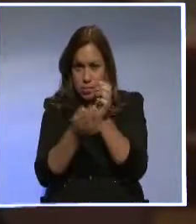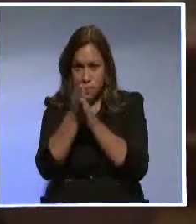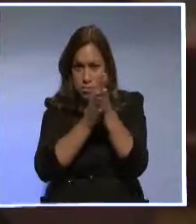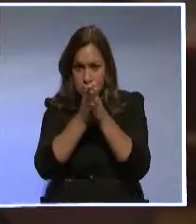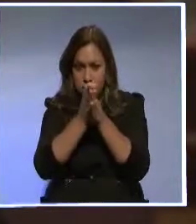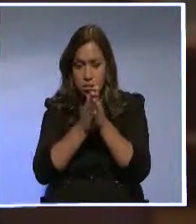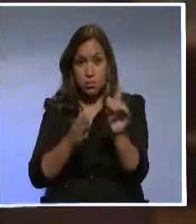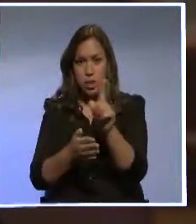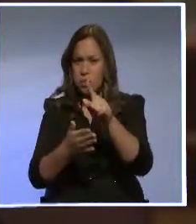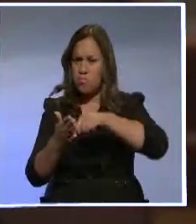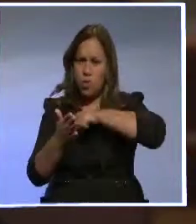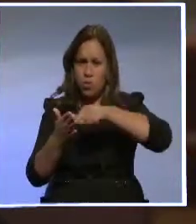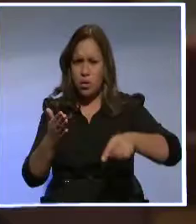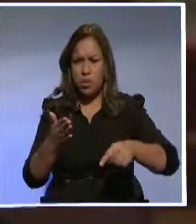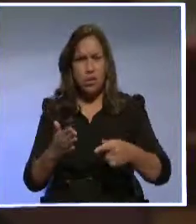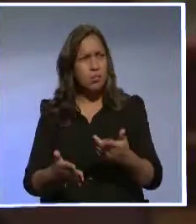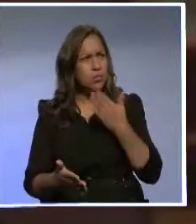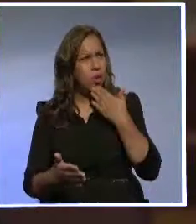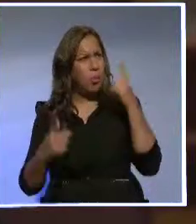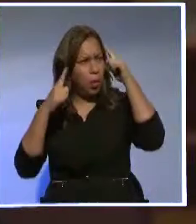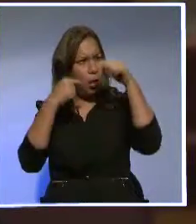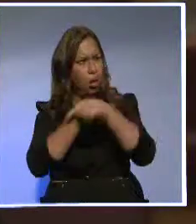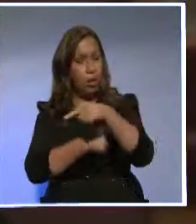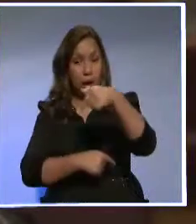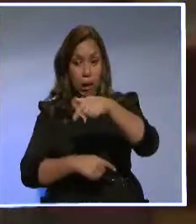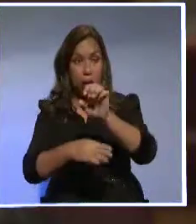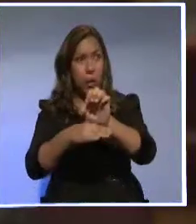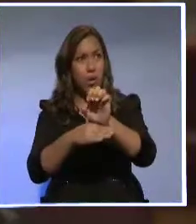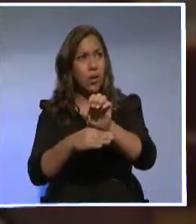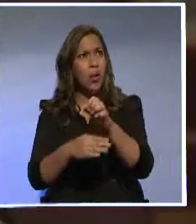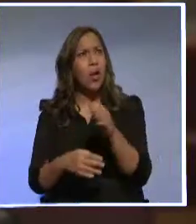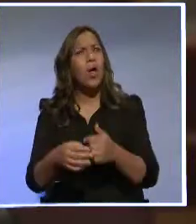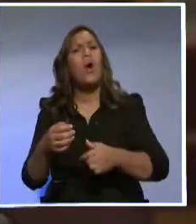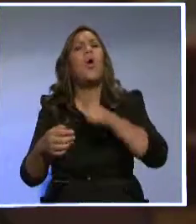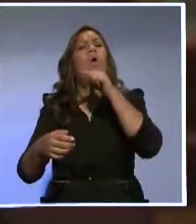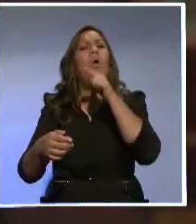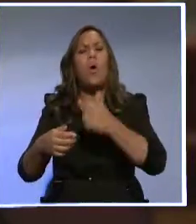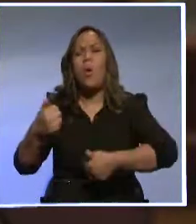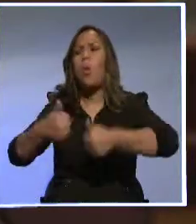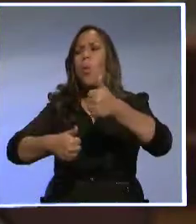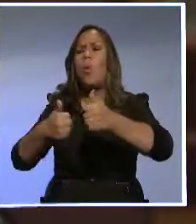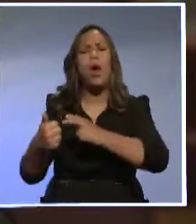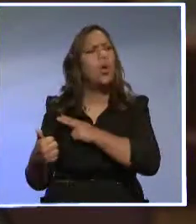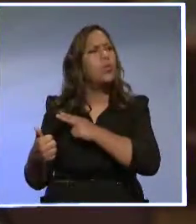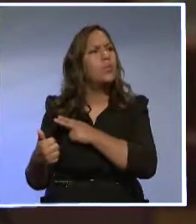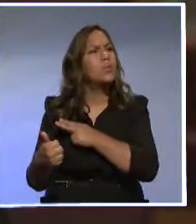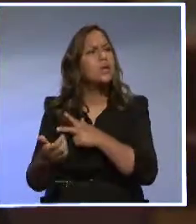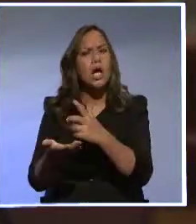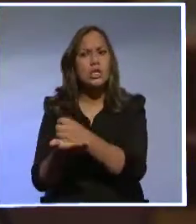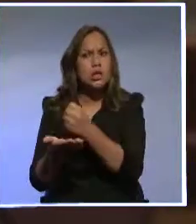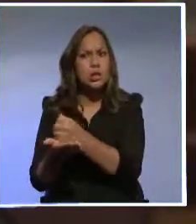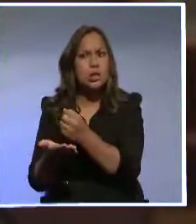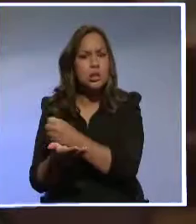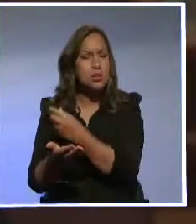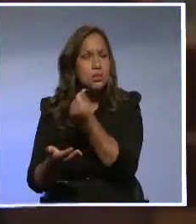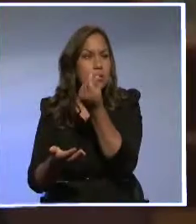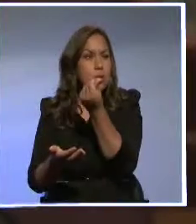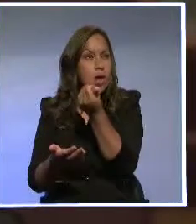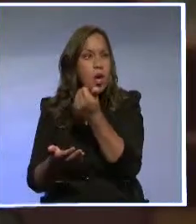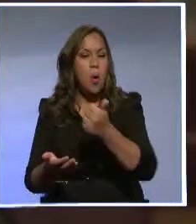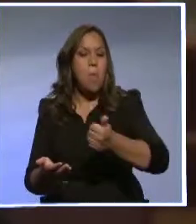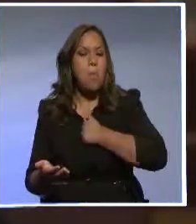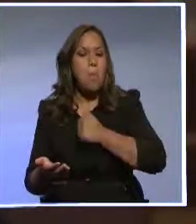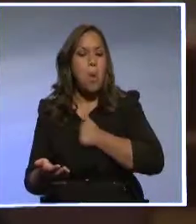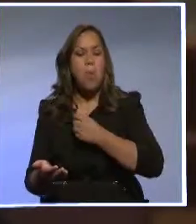universidad ecuatoriana tiene fines de lucro ninguna universidad ecuatoriana particular es de propiedad